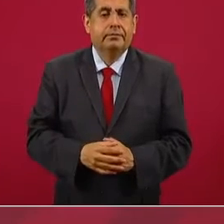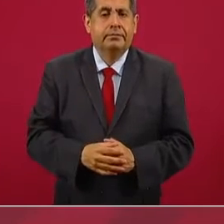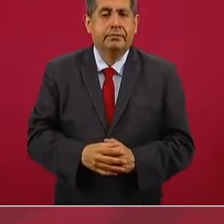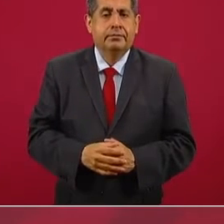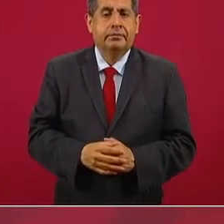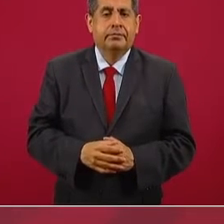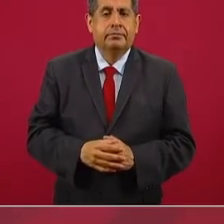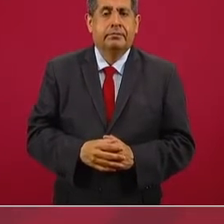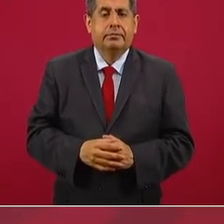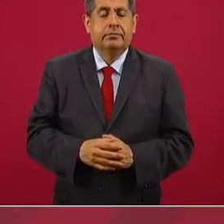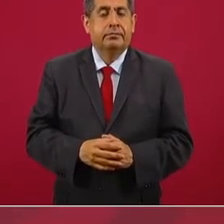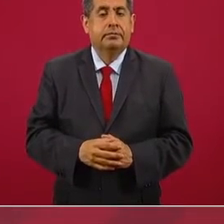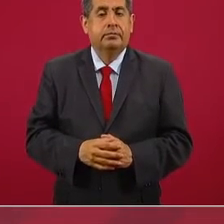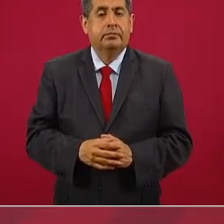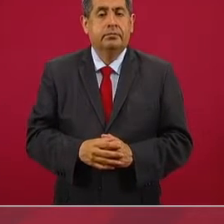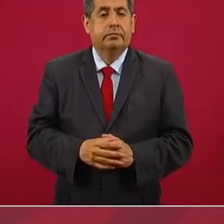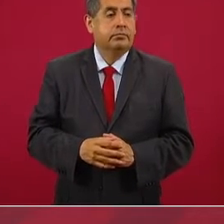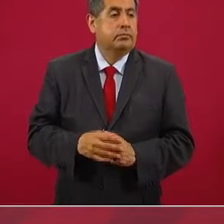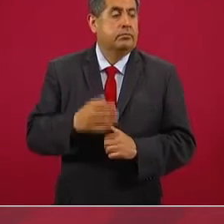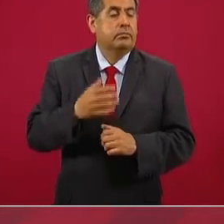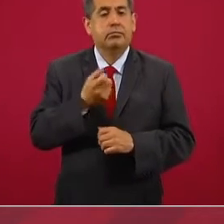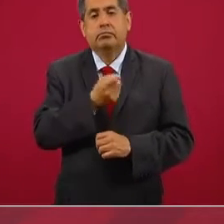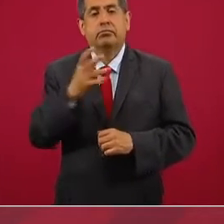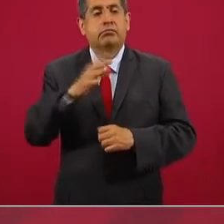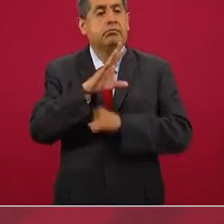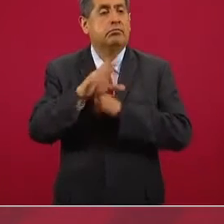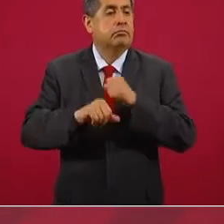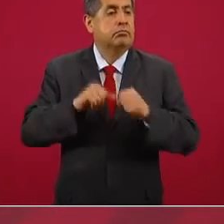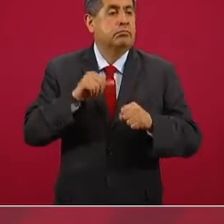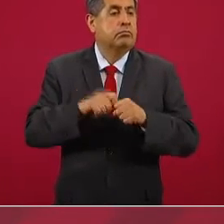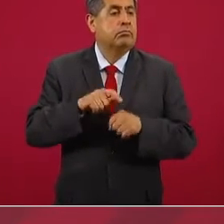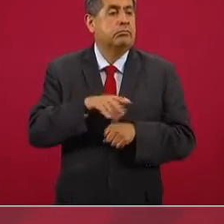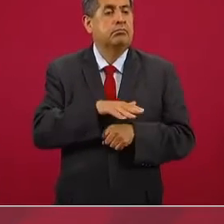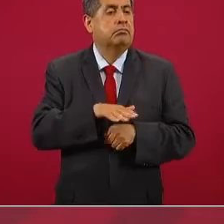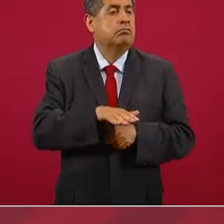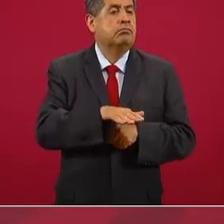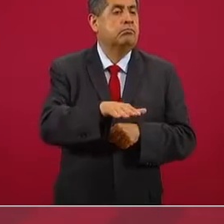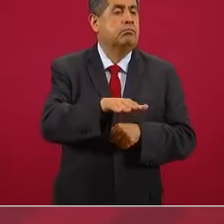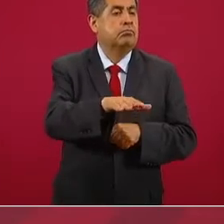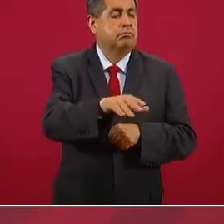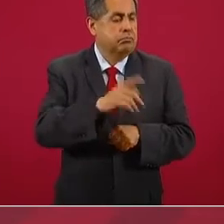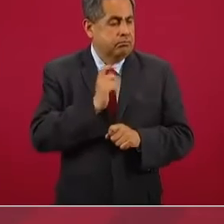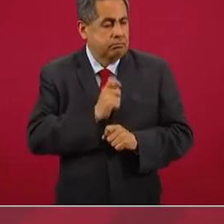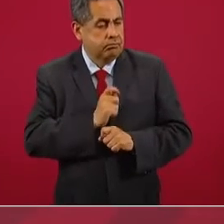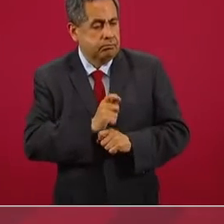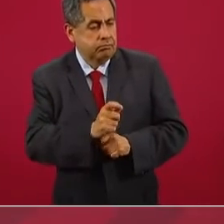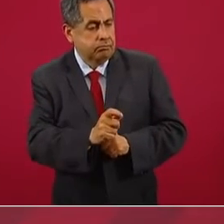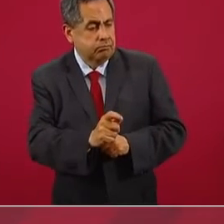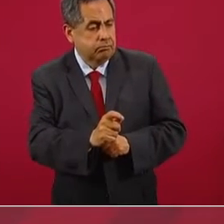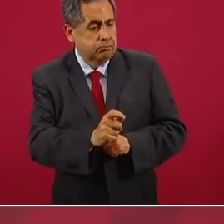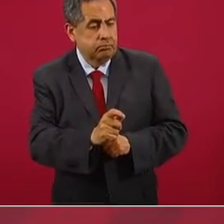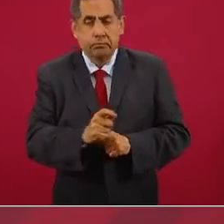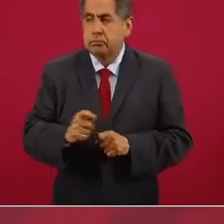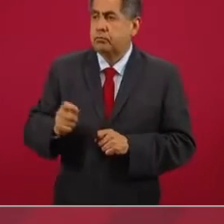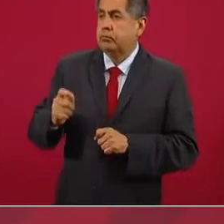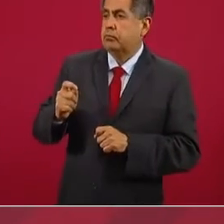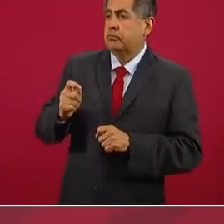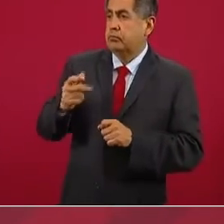Cada animal deja rastros de lo que fue. Solo el hombre deja huellas de lo que